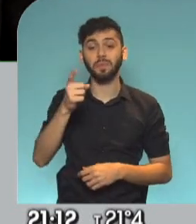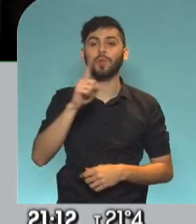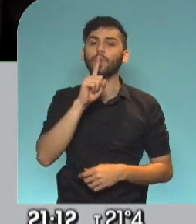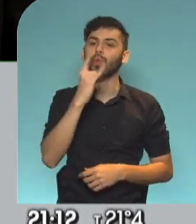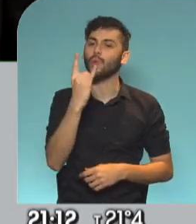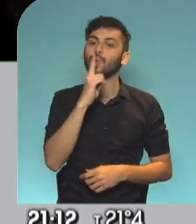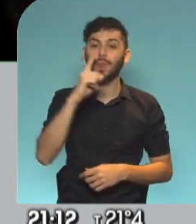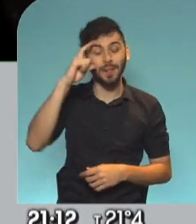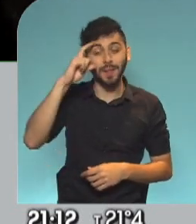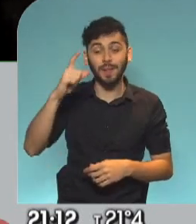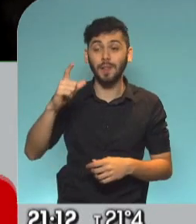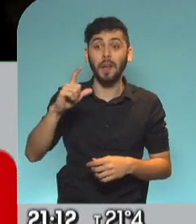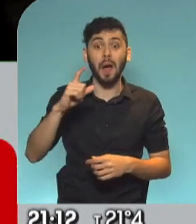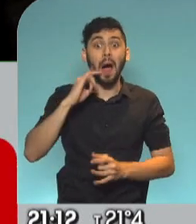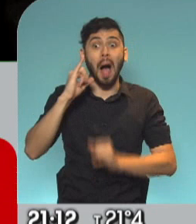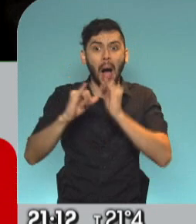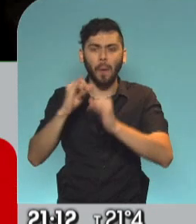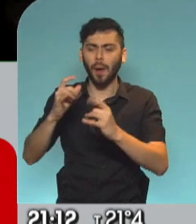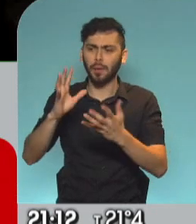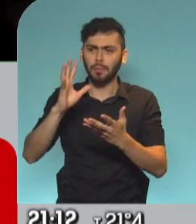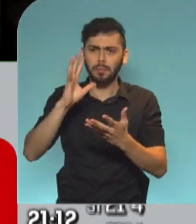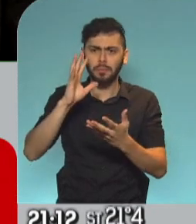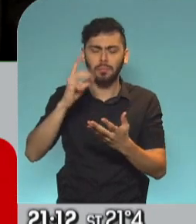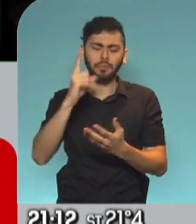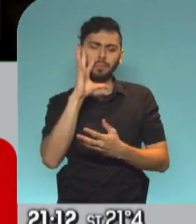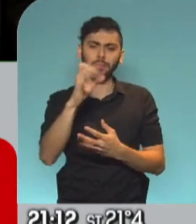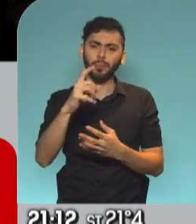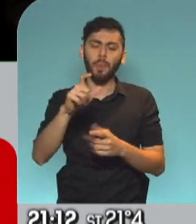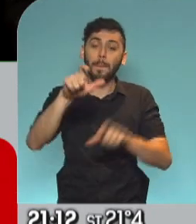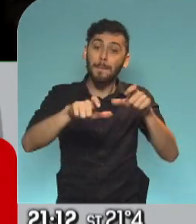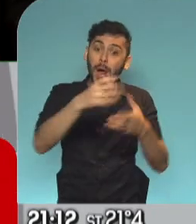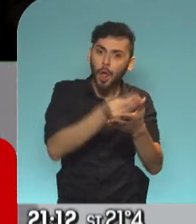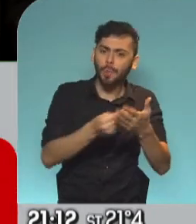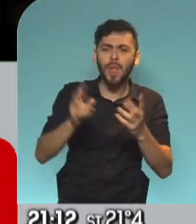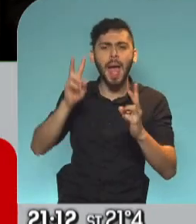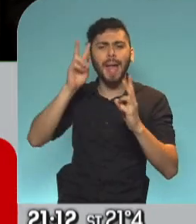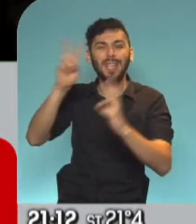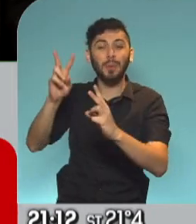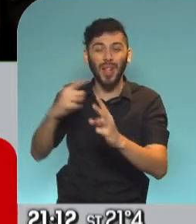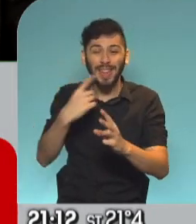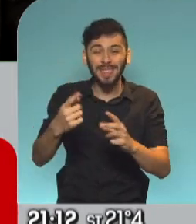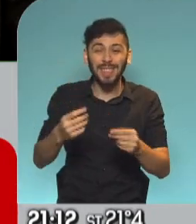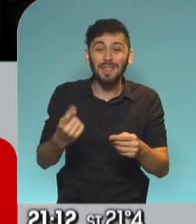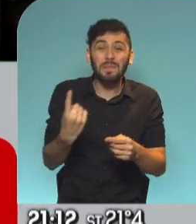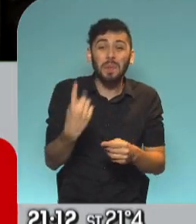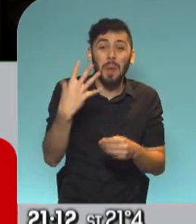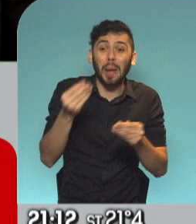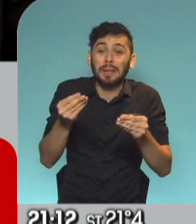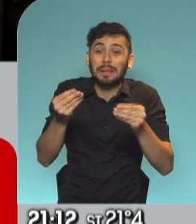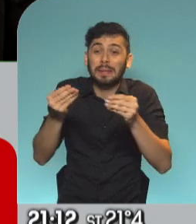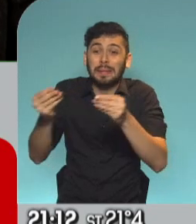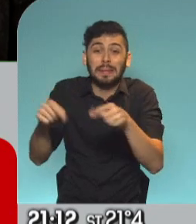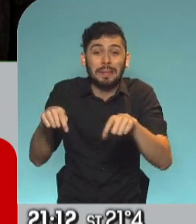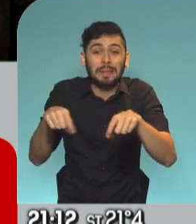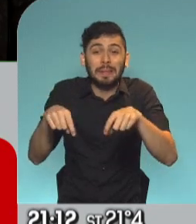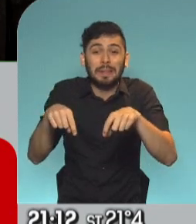su testimonio da reflejo del respeto de los humoristas por Quino, ¿no? Claro, hablaba sí, de que le temblaban las piernas cuando le presentó sus trabajos y un